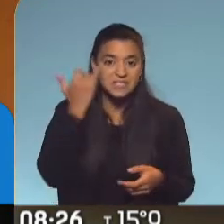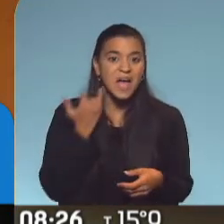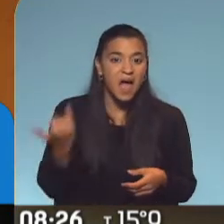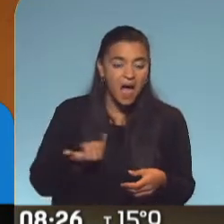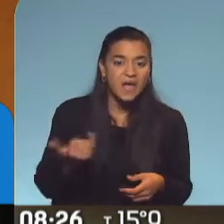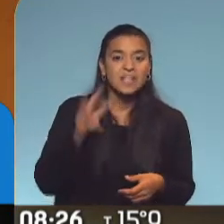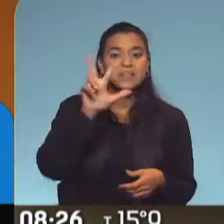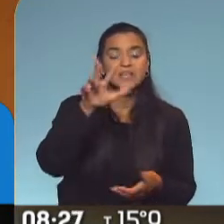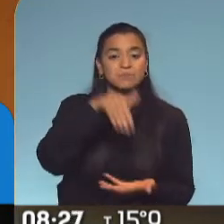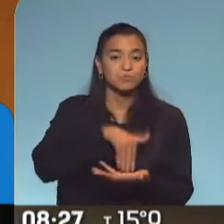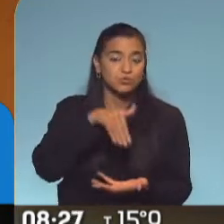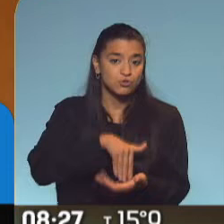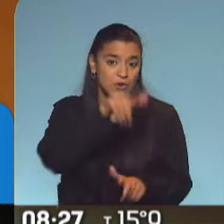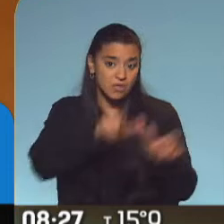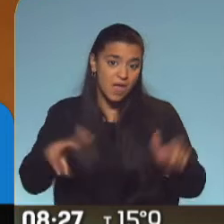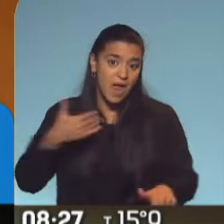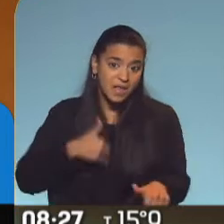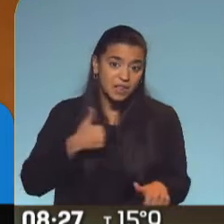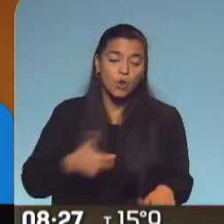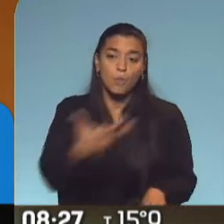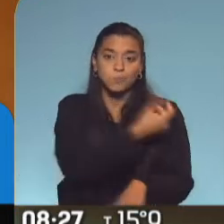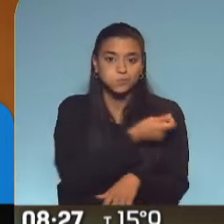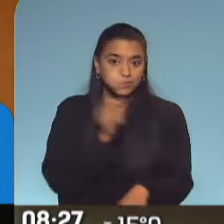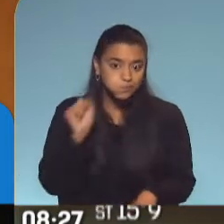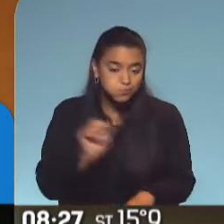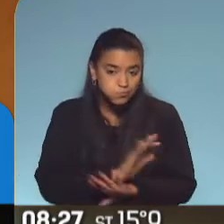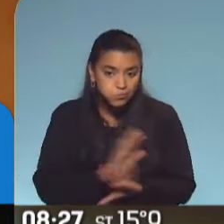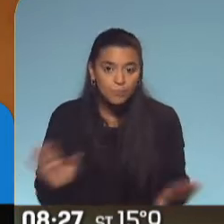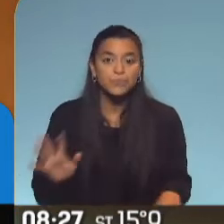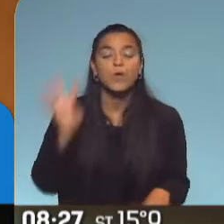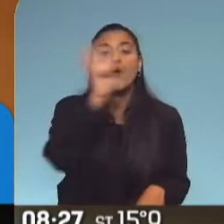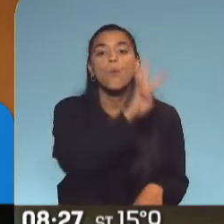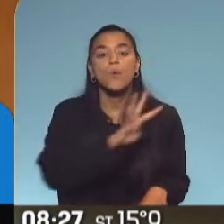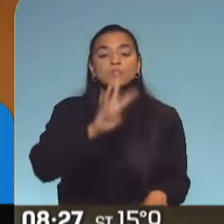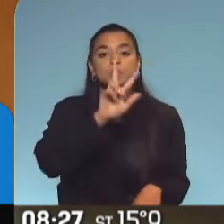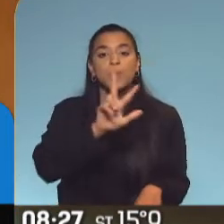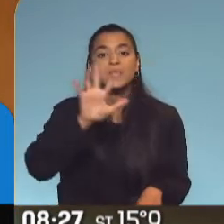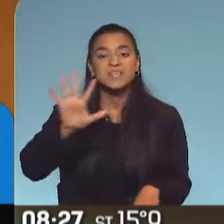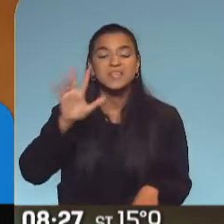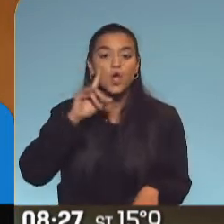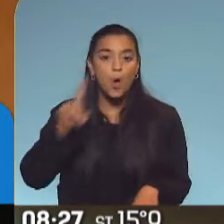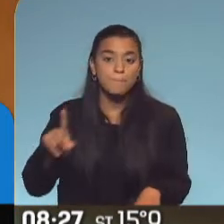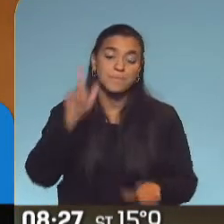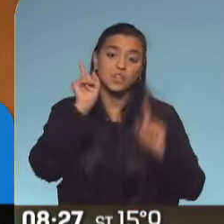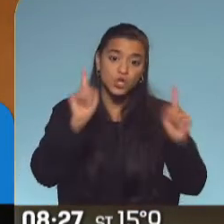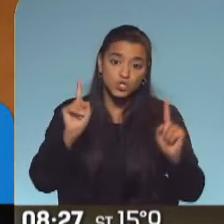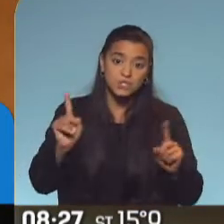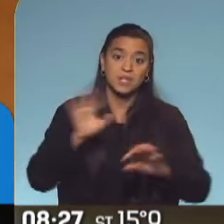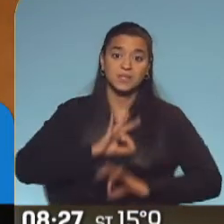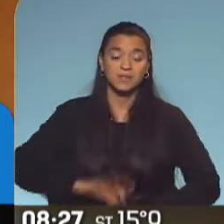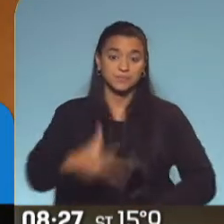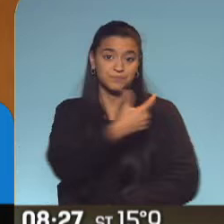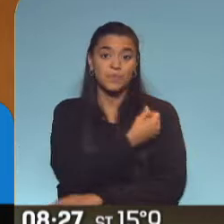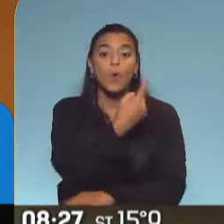más de 3 millones de argentinos y argentinas vacunadas, tenemos más de 425.000 docentes y auxiliares vacunados, un